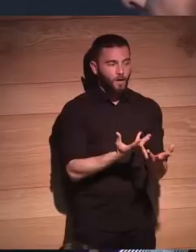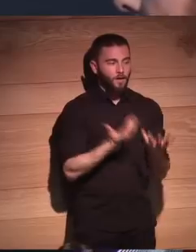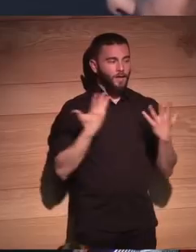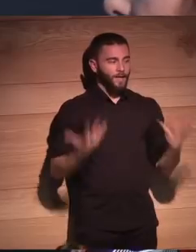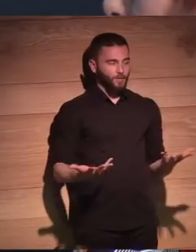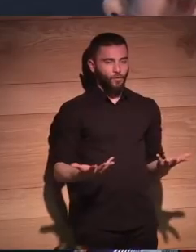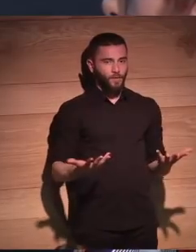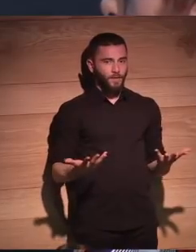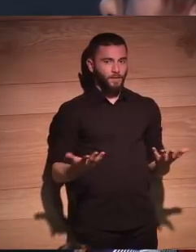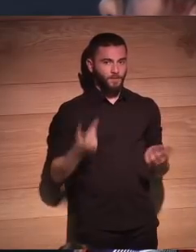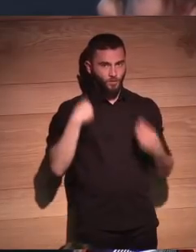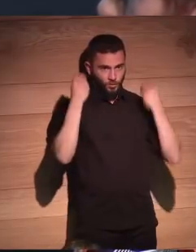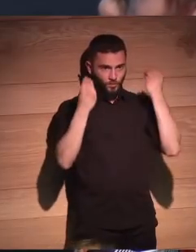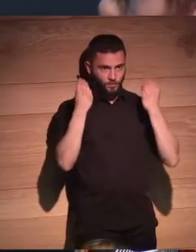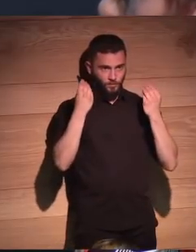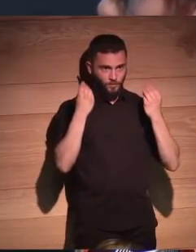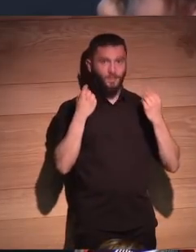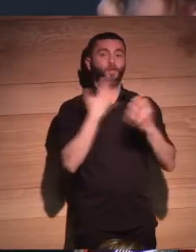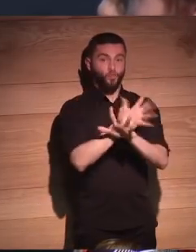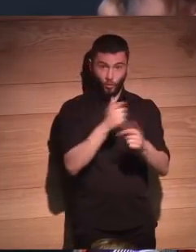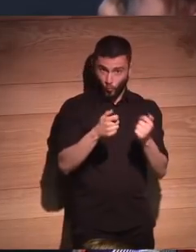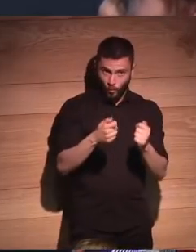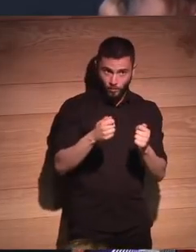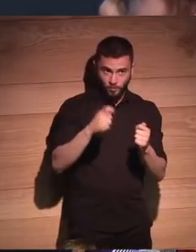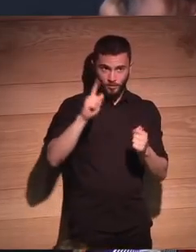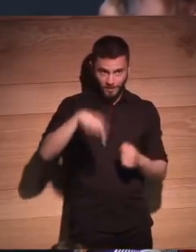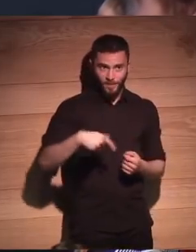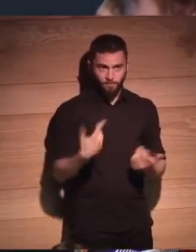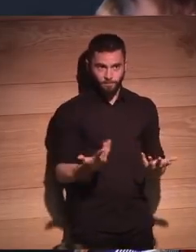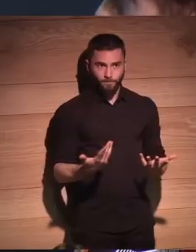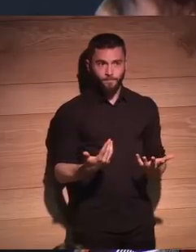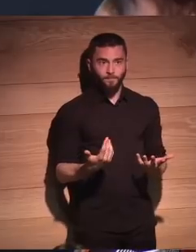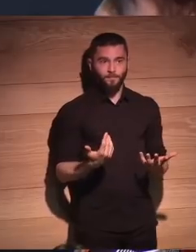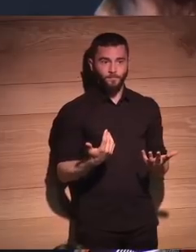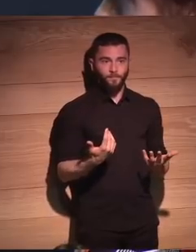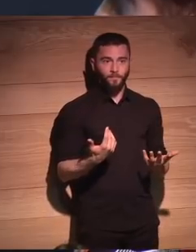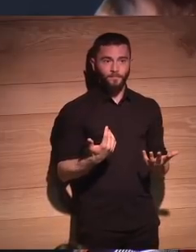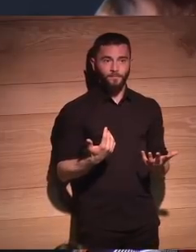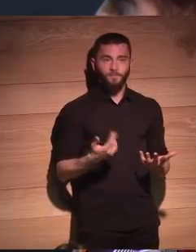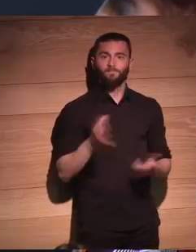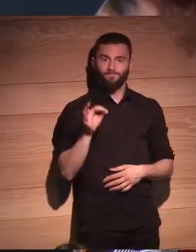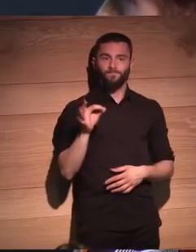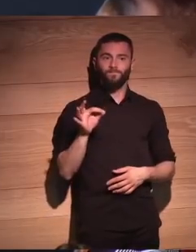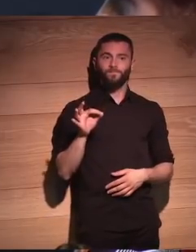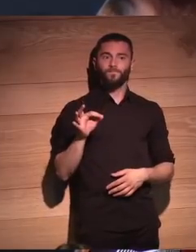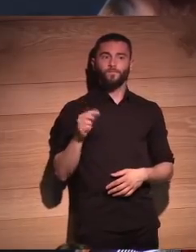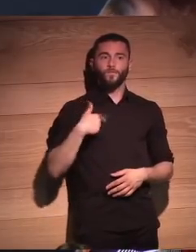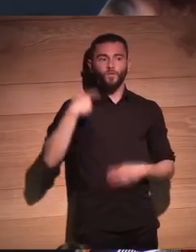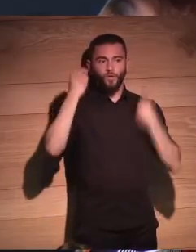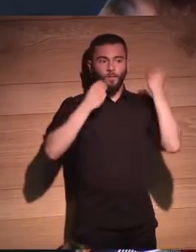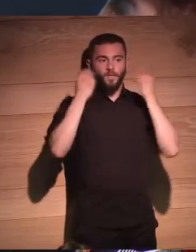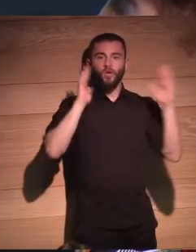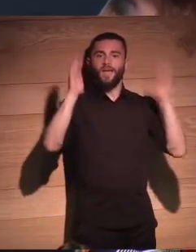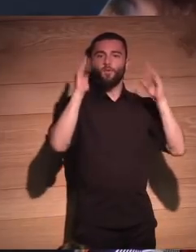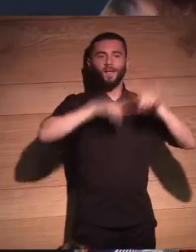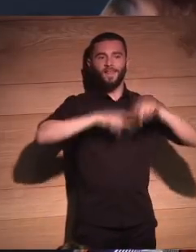creo que es una cuestión de... También los videojuegos. Y también los videojuegos, sí. Es decir, como derivación. Y efectivamente, es decir, creo que es una cuestión de